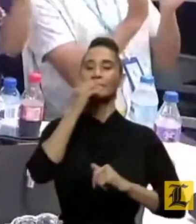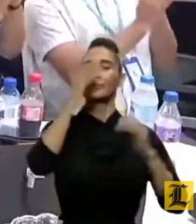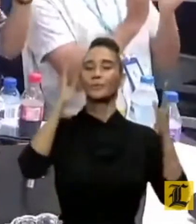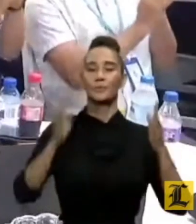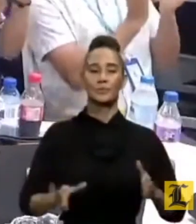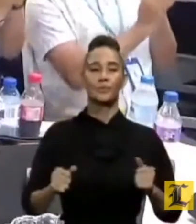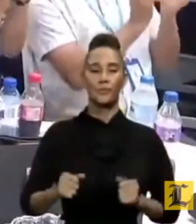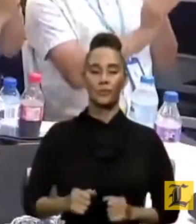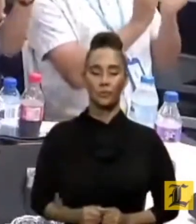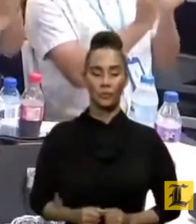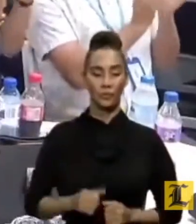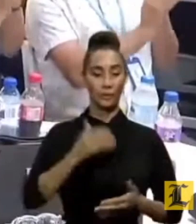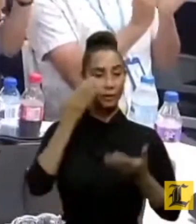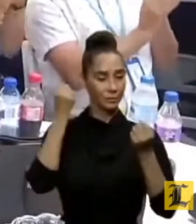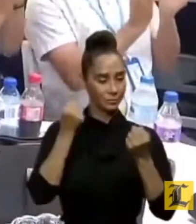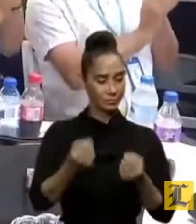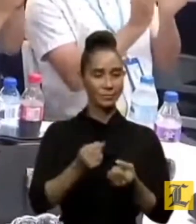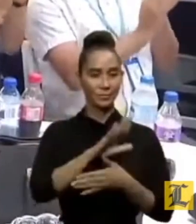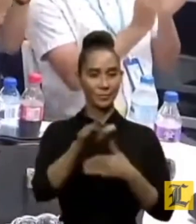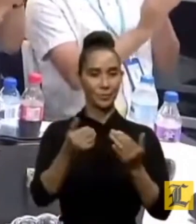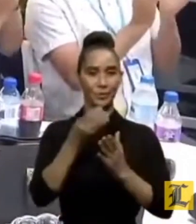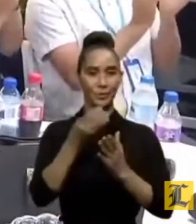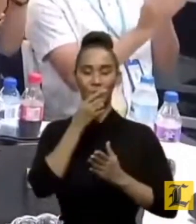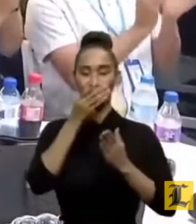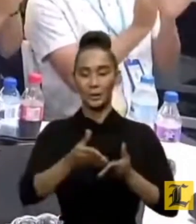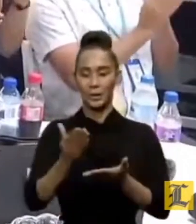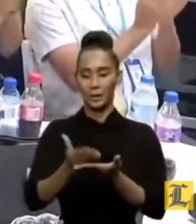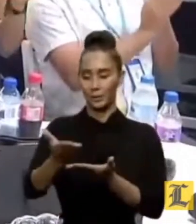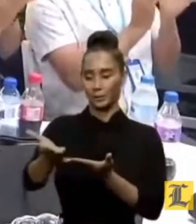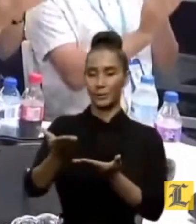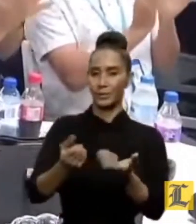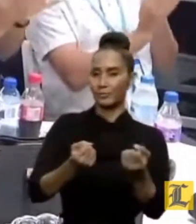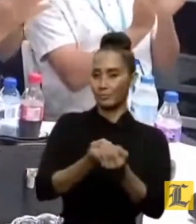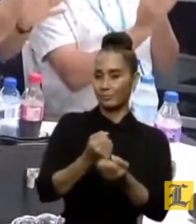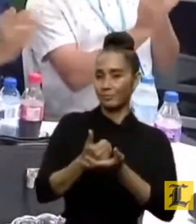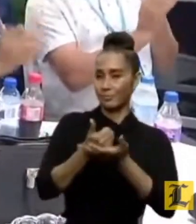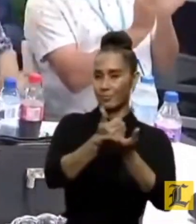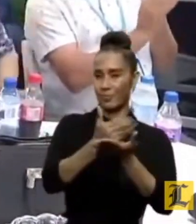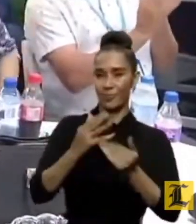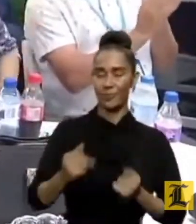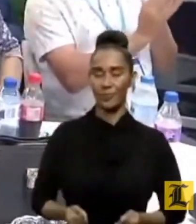dominicanos. Así somos los dominicanos.